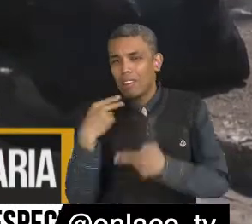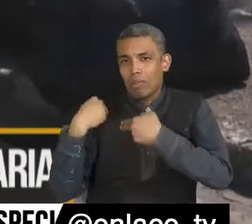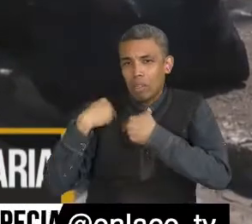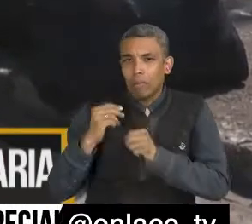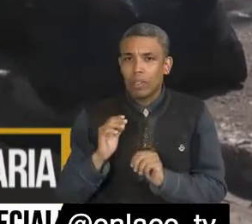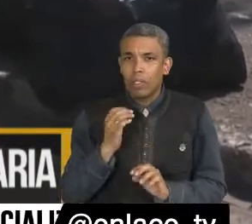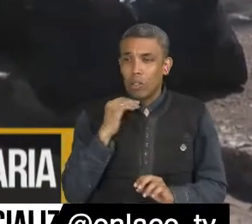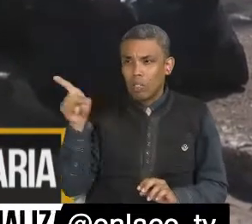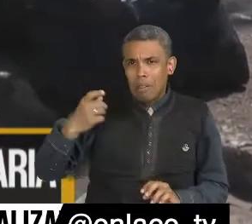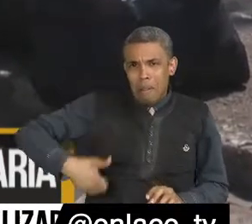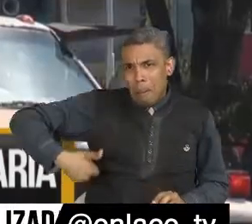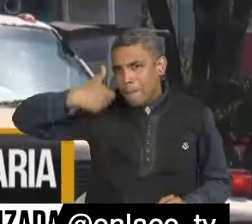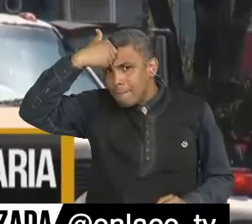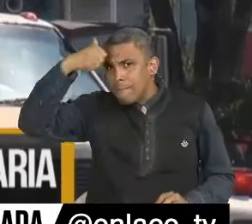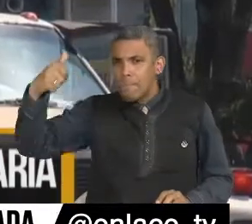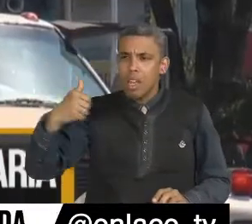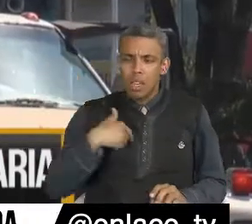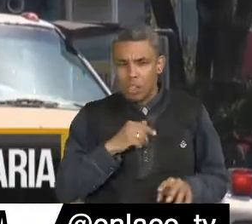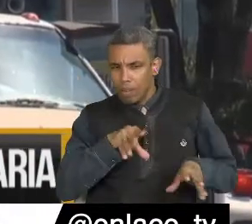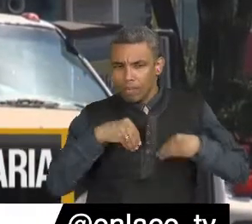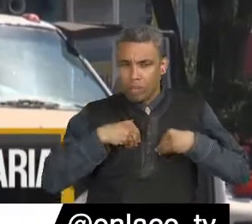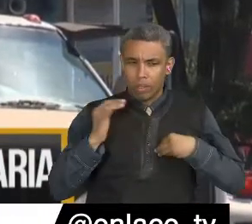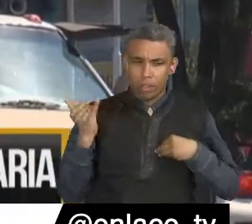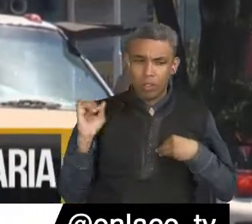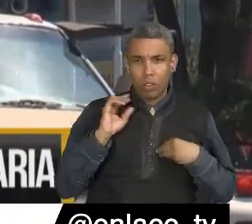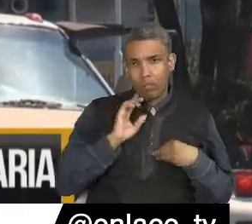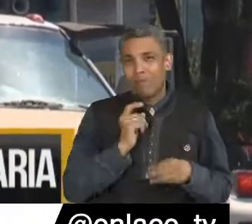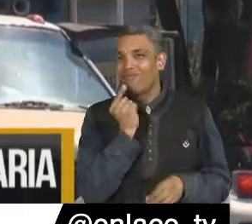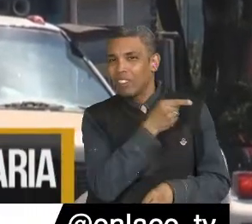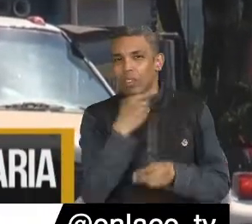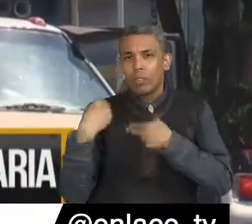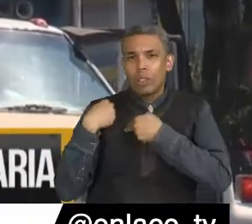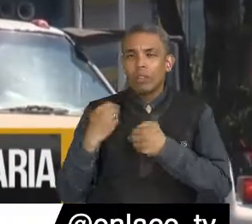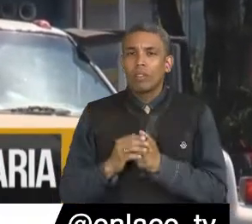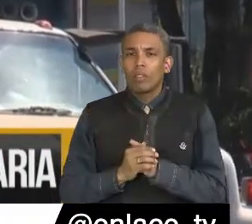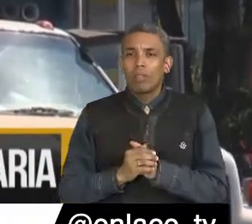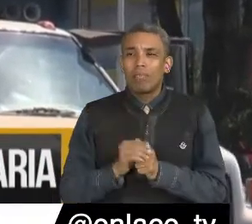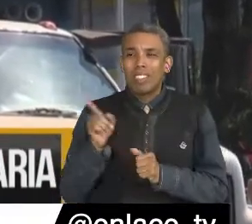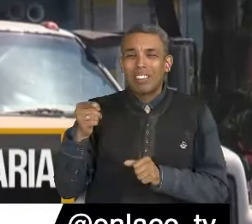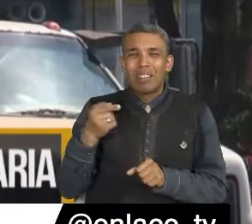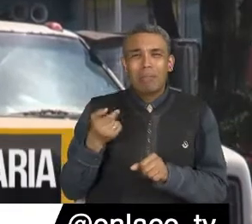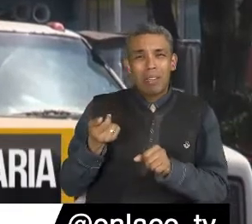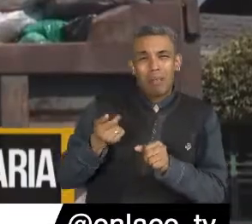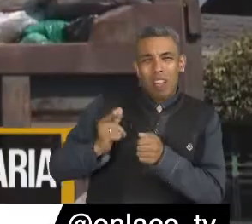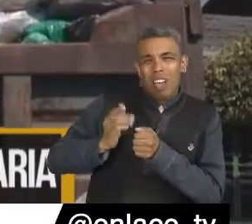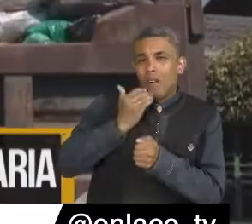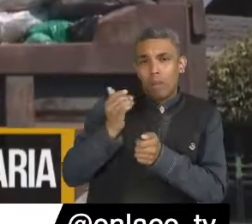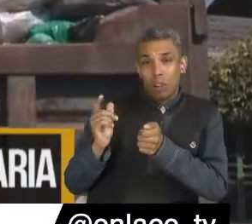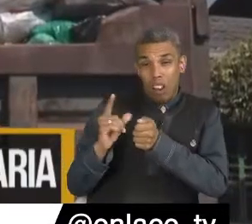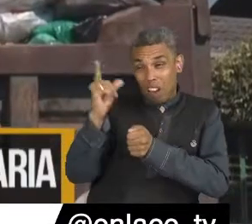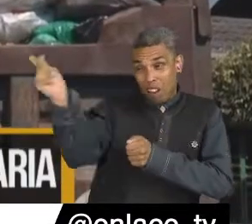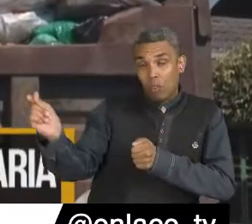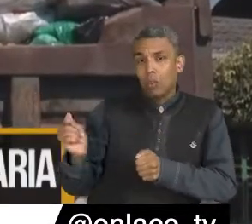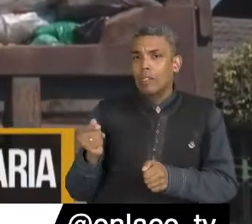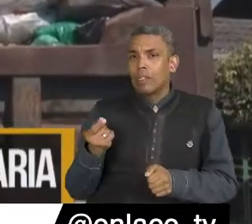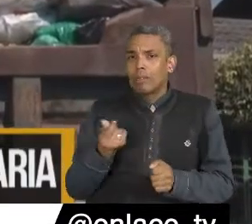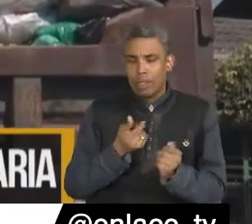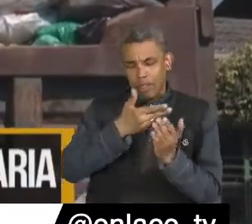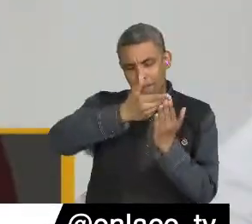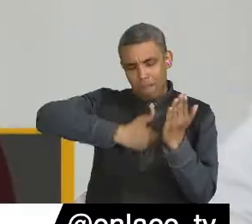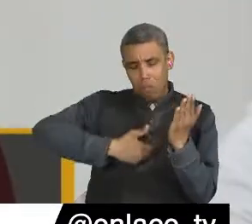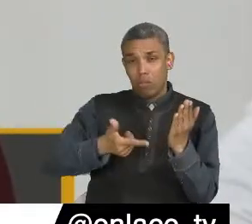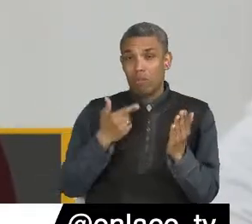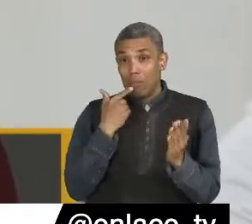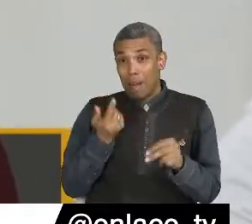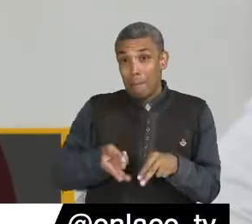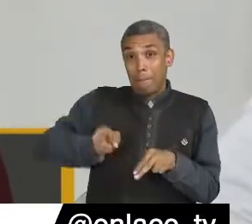mandatario, acarreará cambios en la facturación y que deberán ser los usuarios quienes los costearán de acuerdo a los subsidios que otorga el municipio.